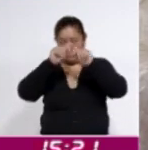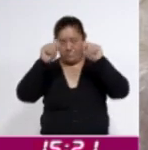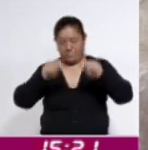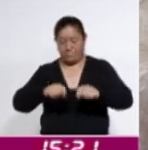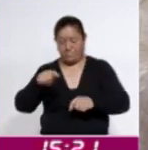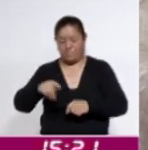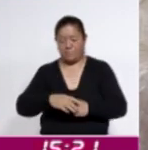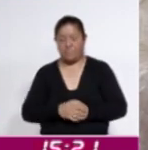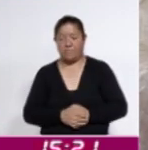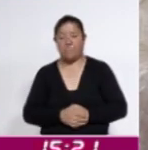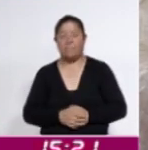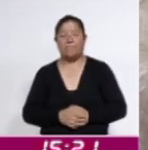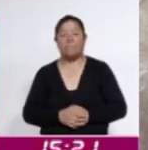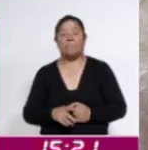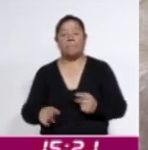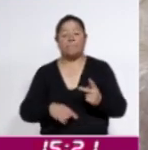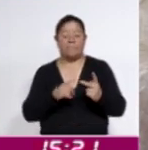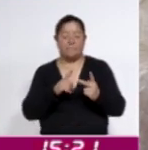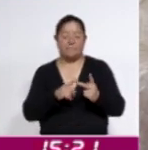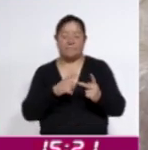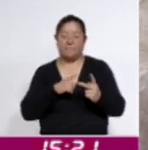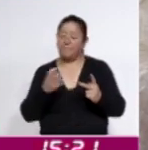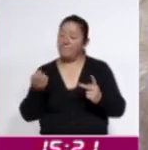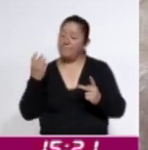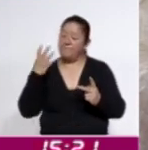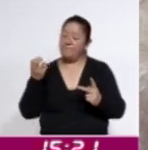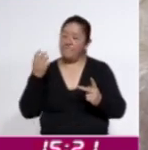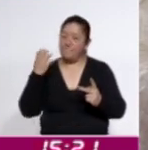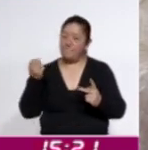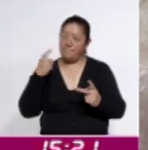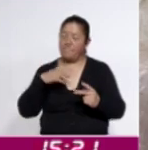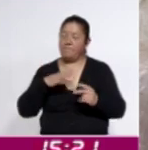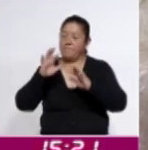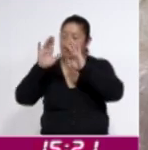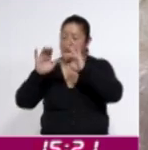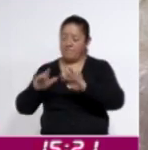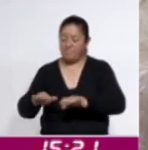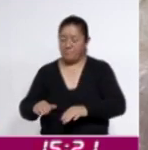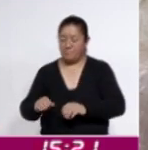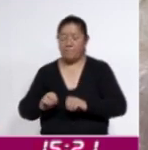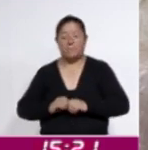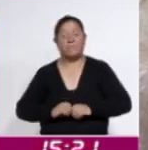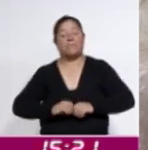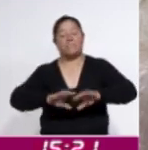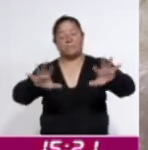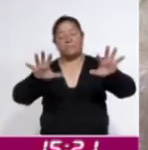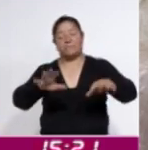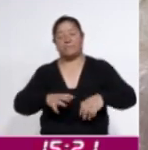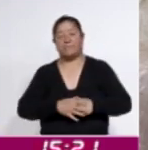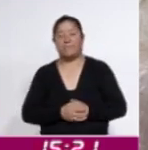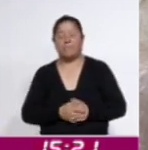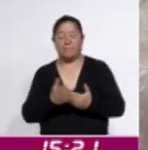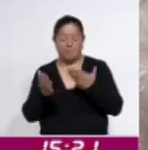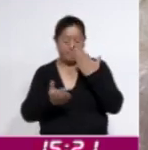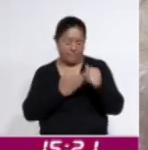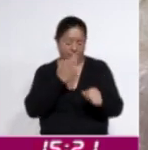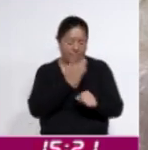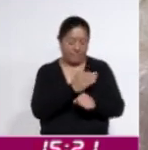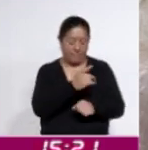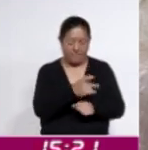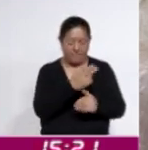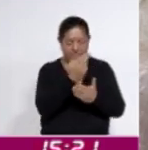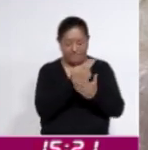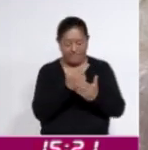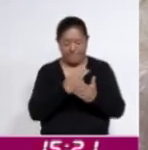En la segunda instancia pues tenemos ponencias en las que por medio de una convocatoria estudiantes de diseño textil, de